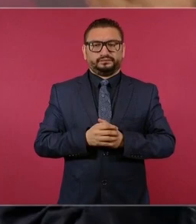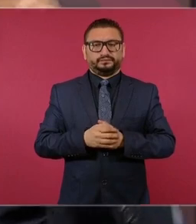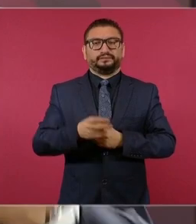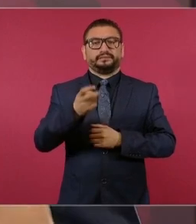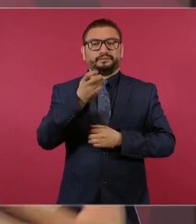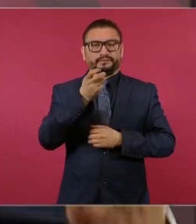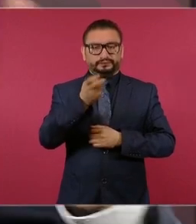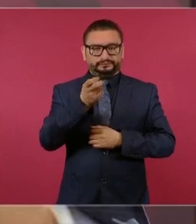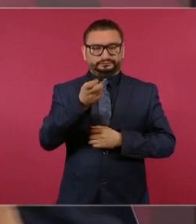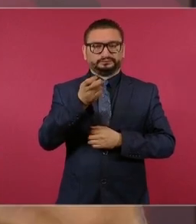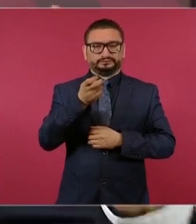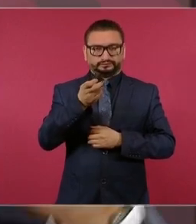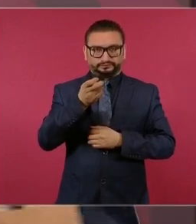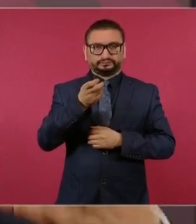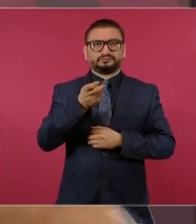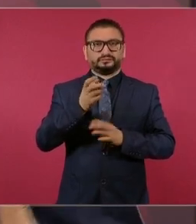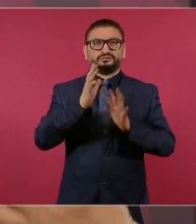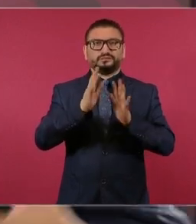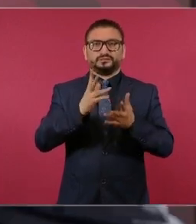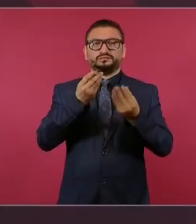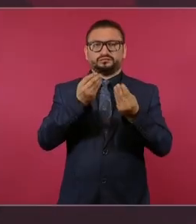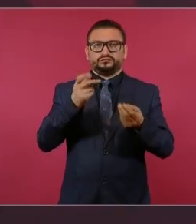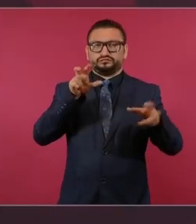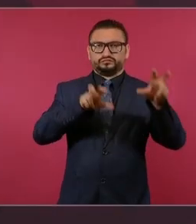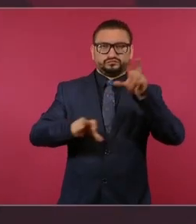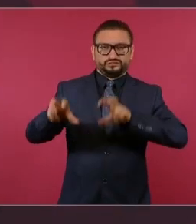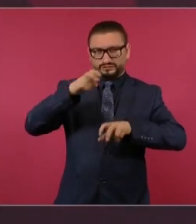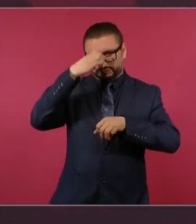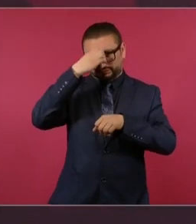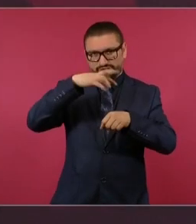Por eso está llegando mucha inversión extranjera